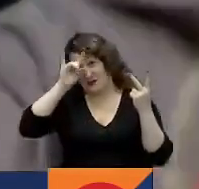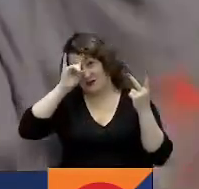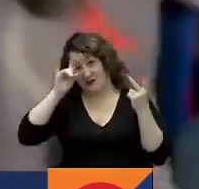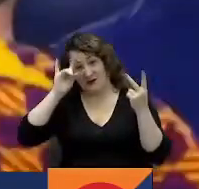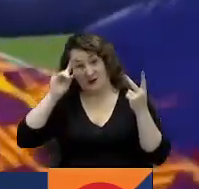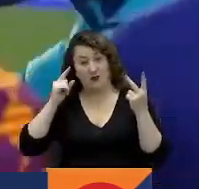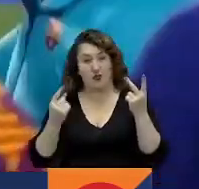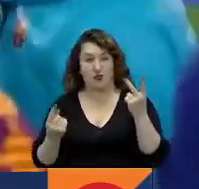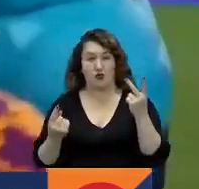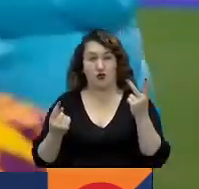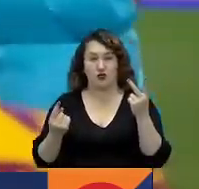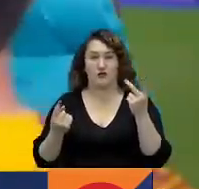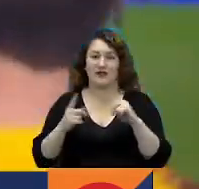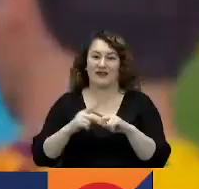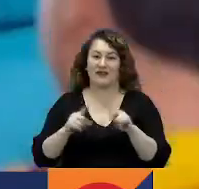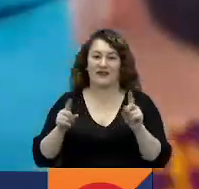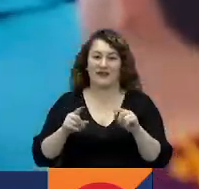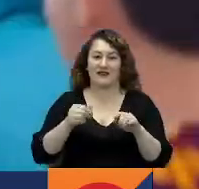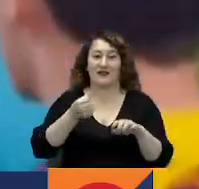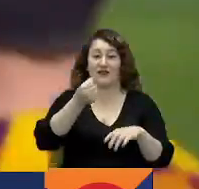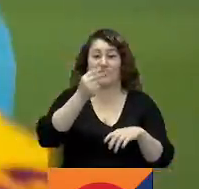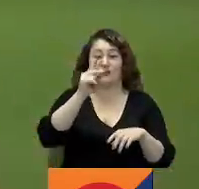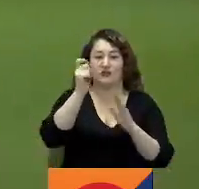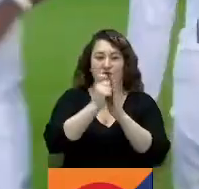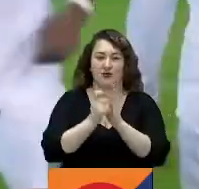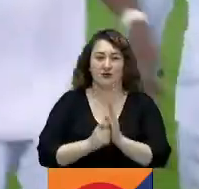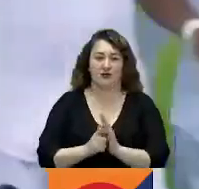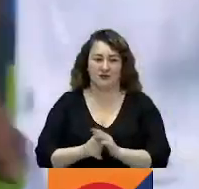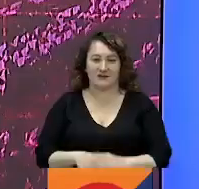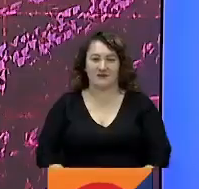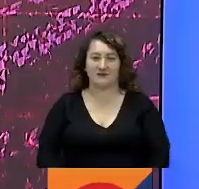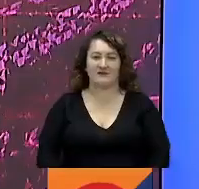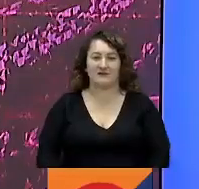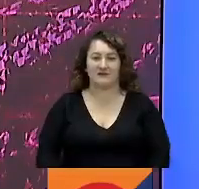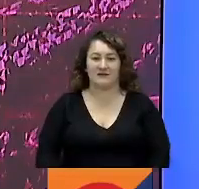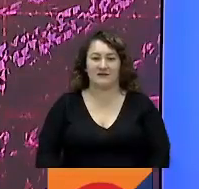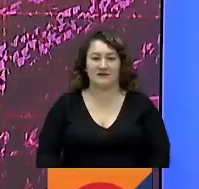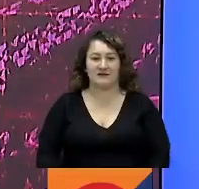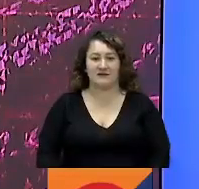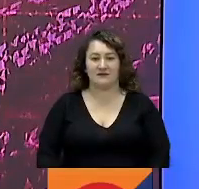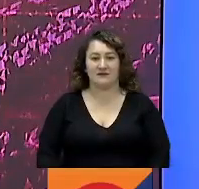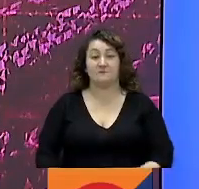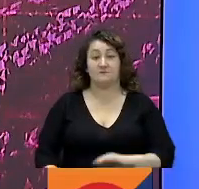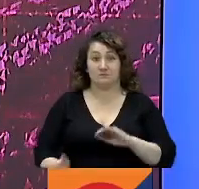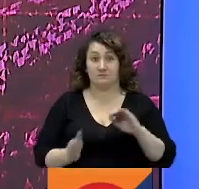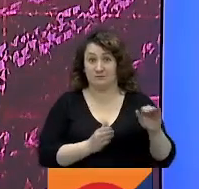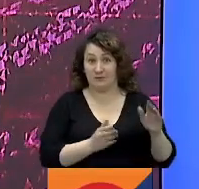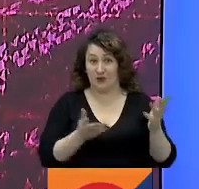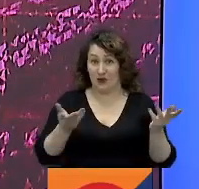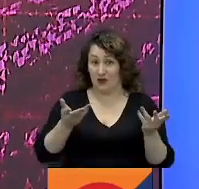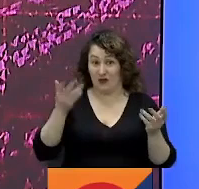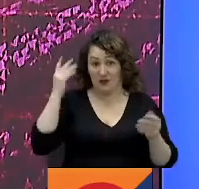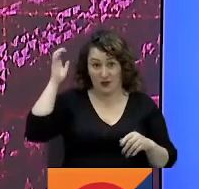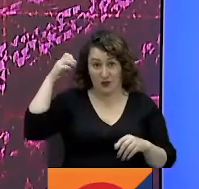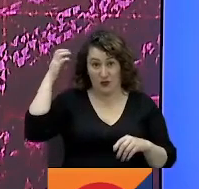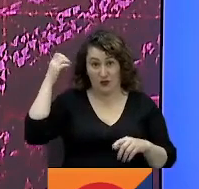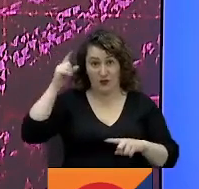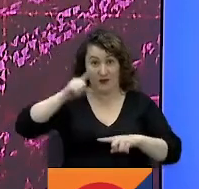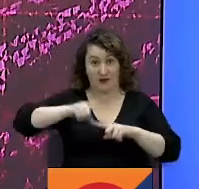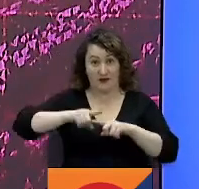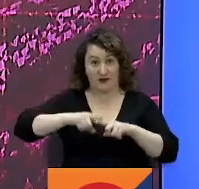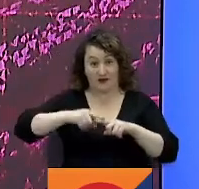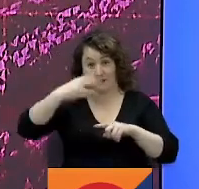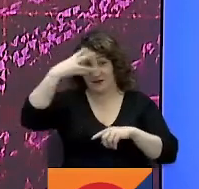y le toma 12 puntos de diferencia en la tabla de posiciones al Real Madrid. Y seguimos allá en Europa, pero ahora en Grecia, porque